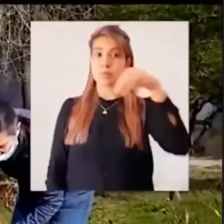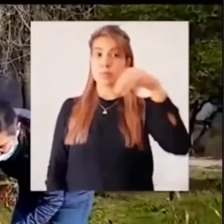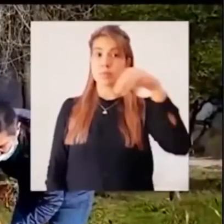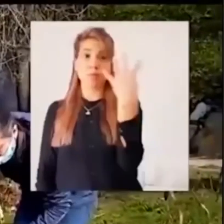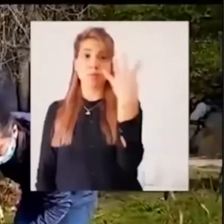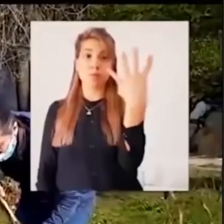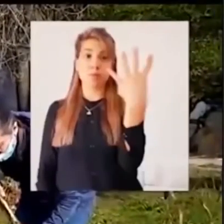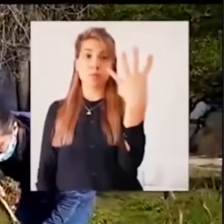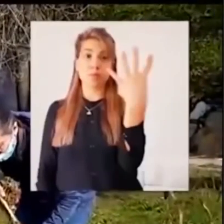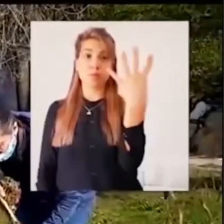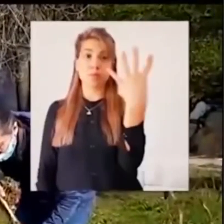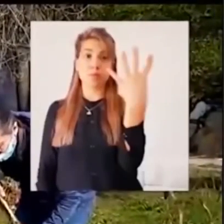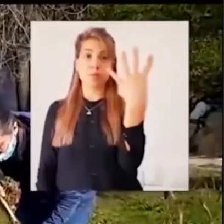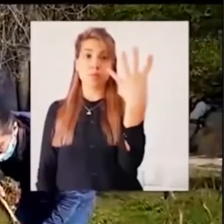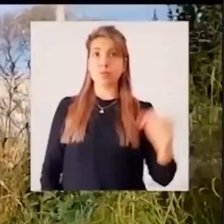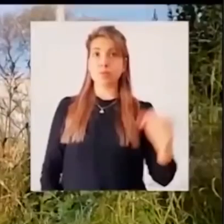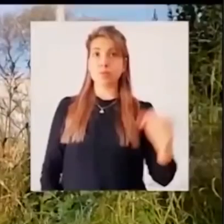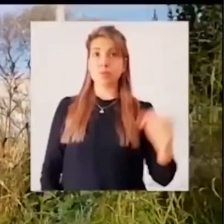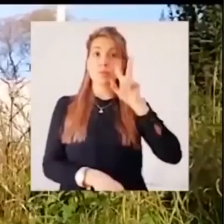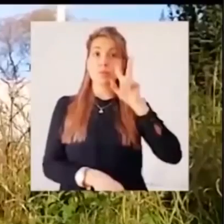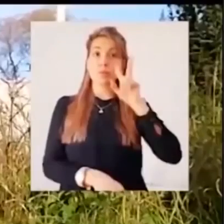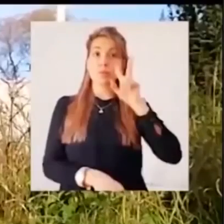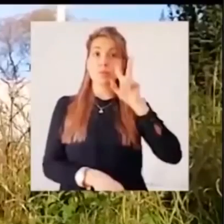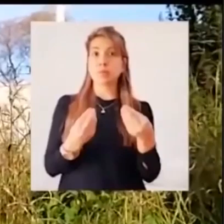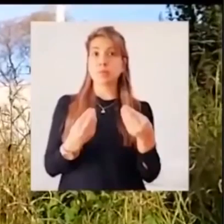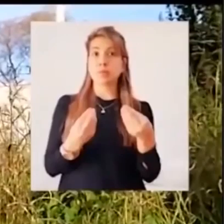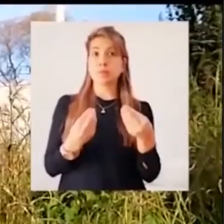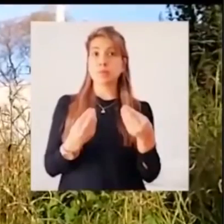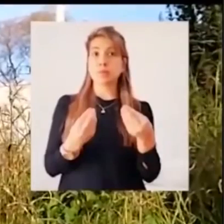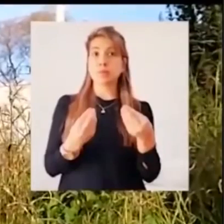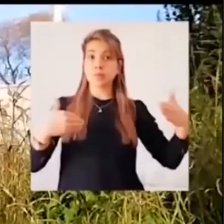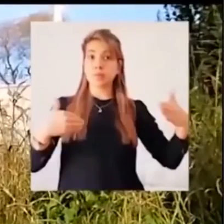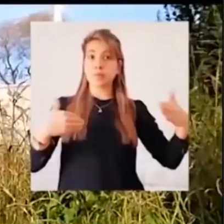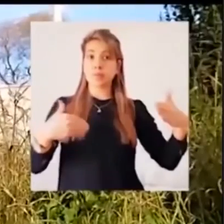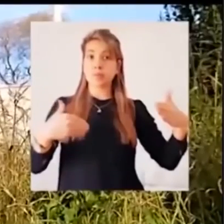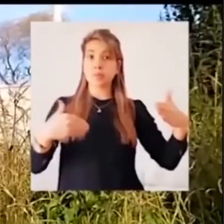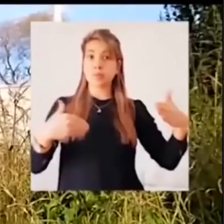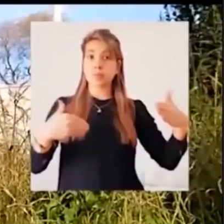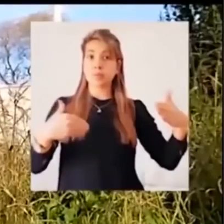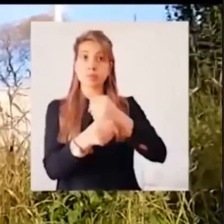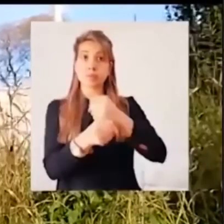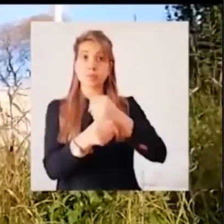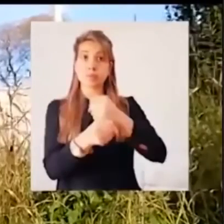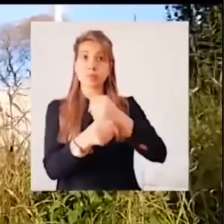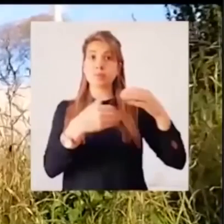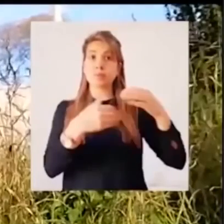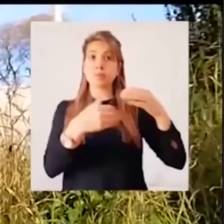espacio mayor. El largo del cantero será el que tengamos disponible o el que podamos